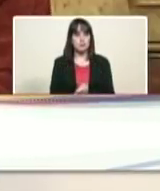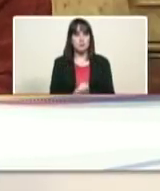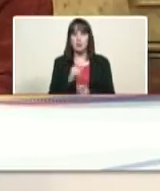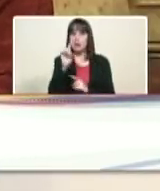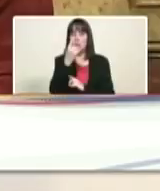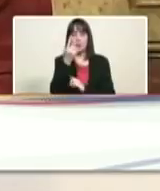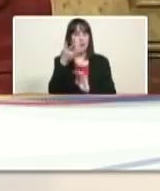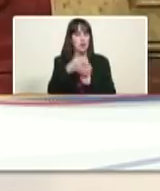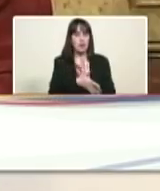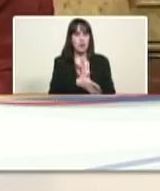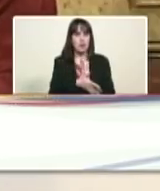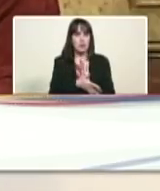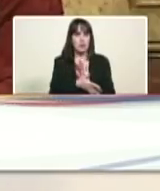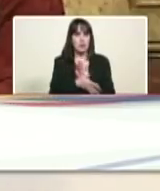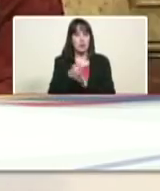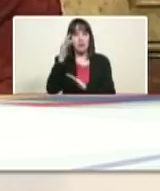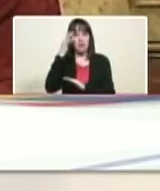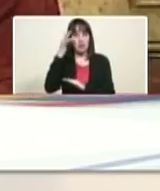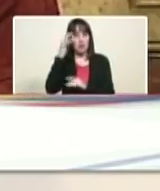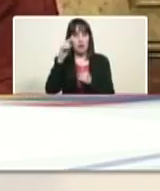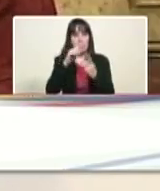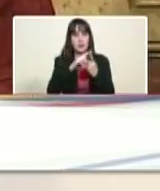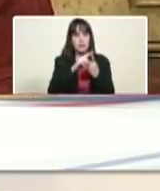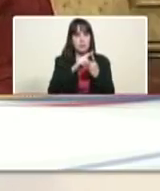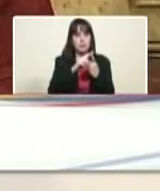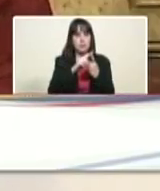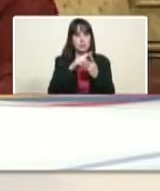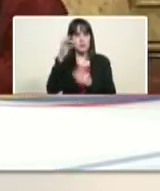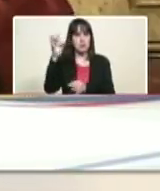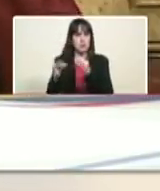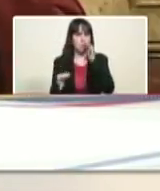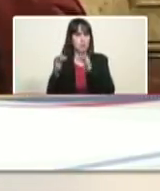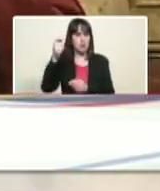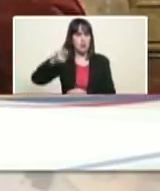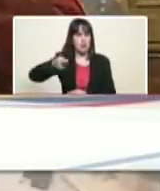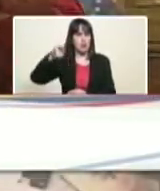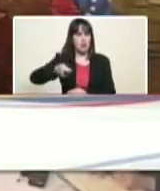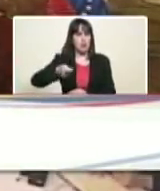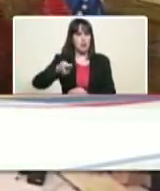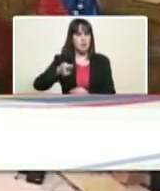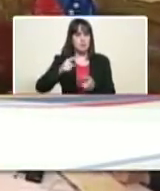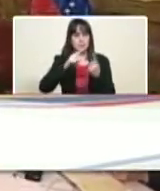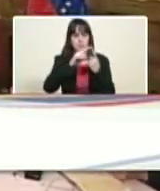de ellas, la fiscal tributaria, la línea de